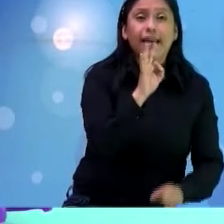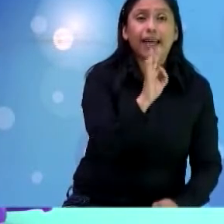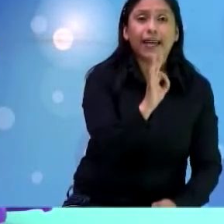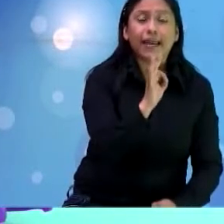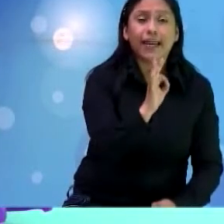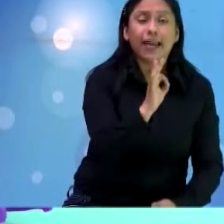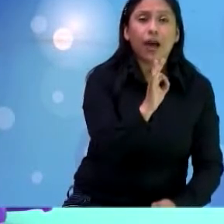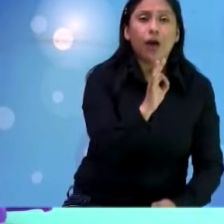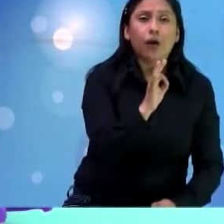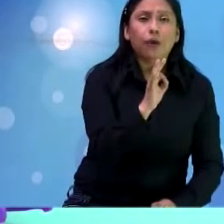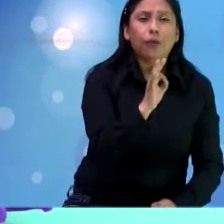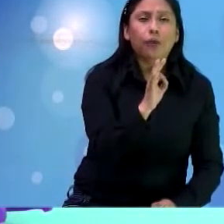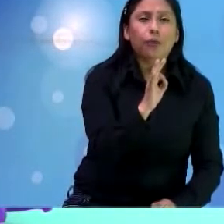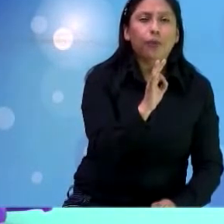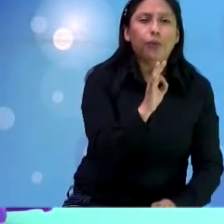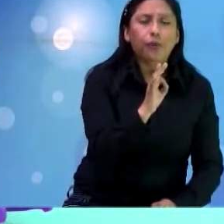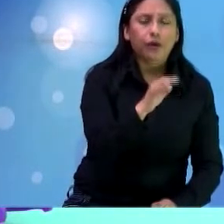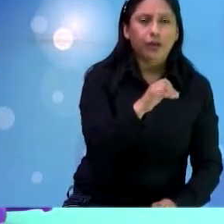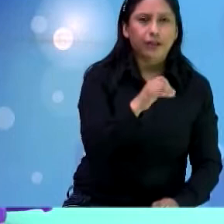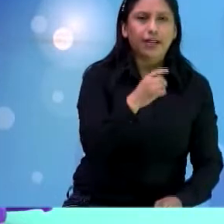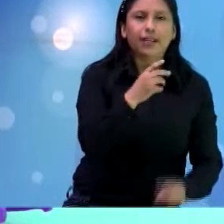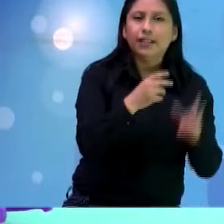esa letra es...